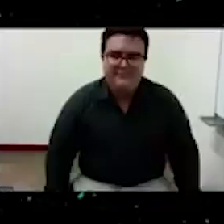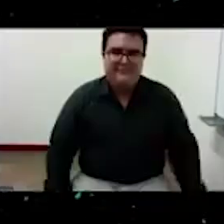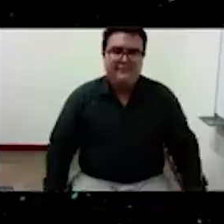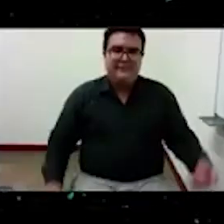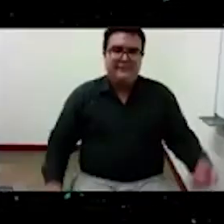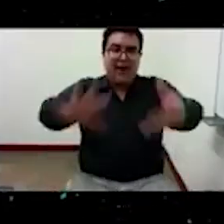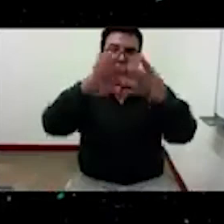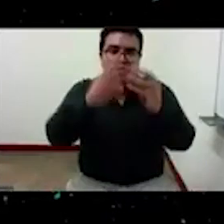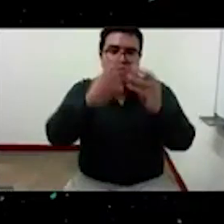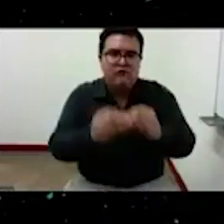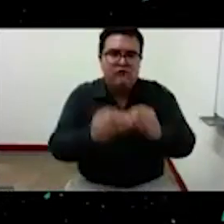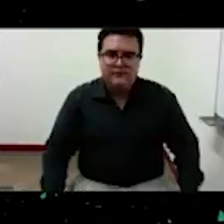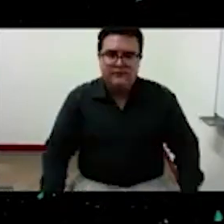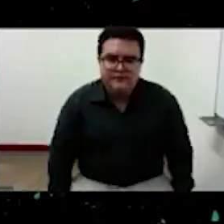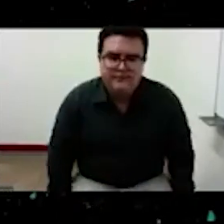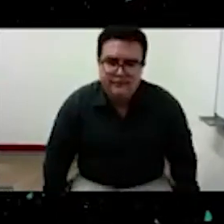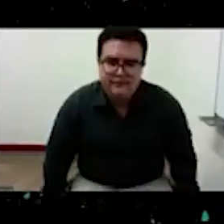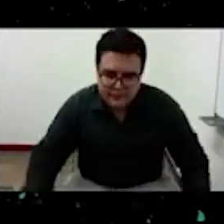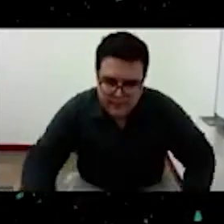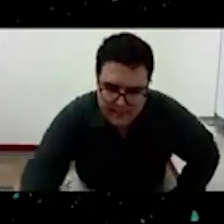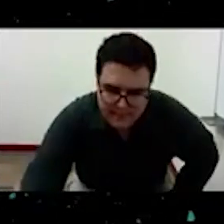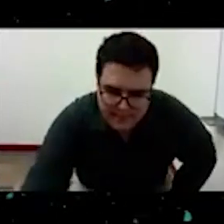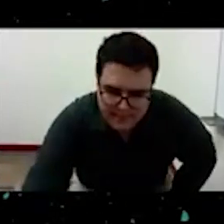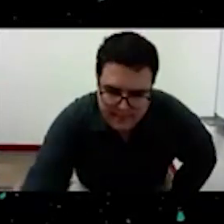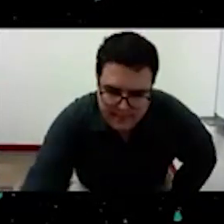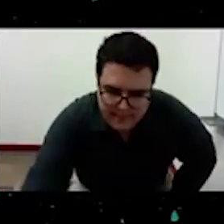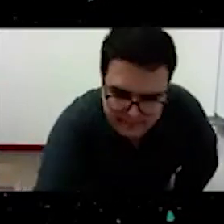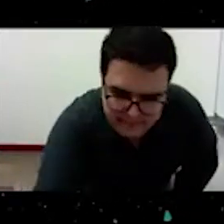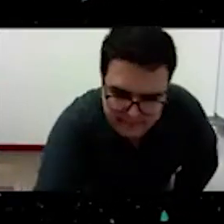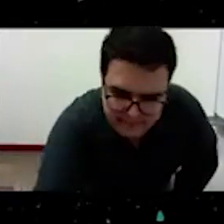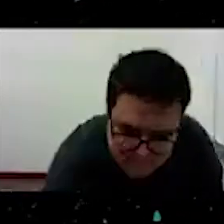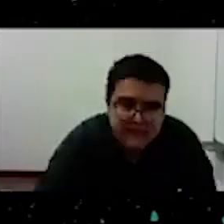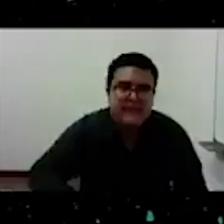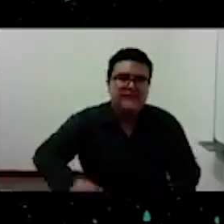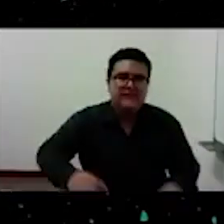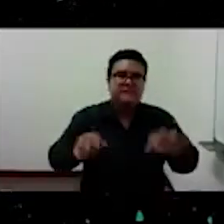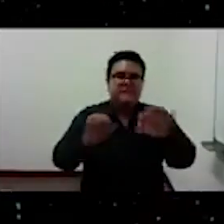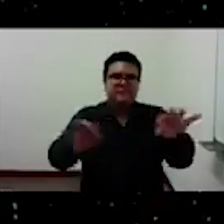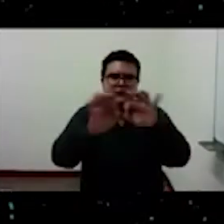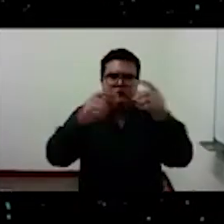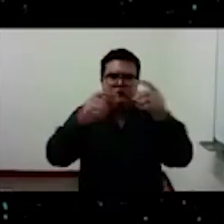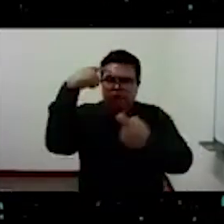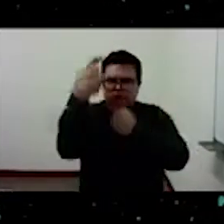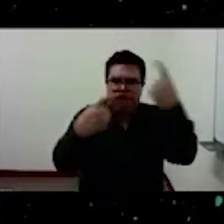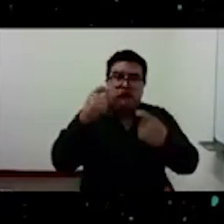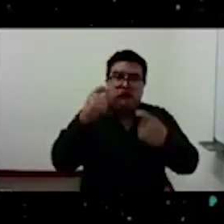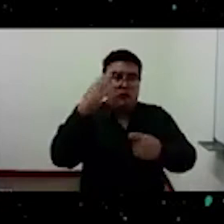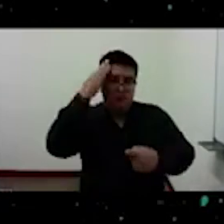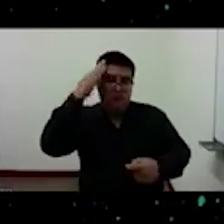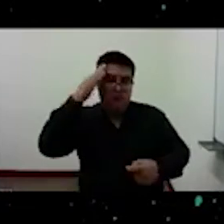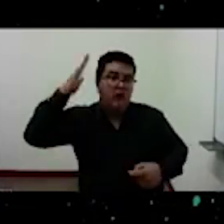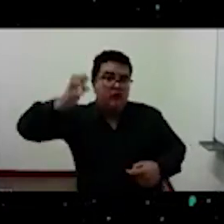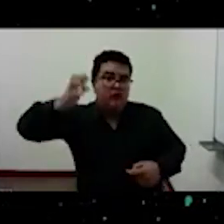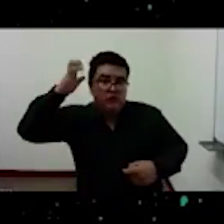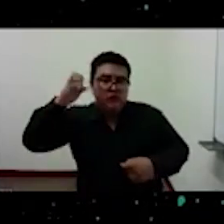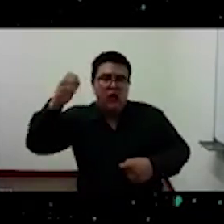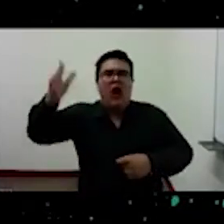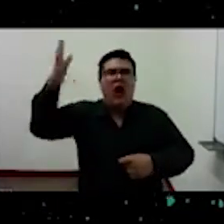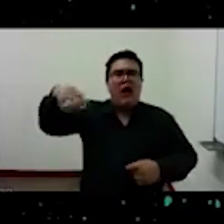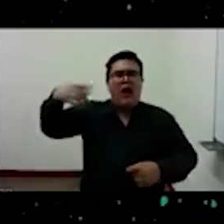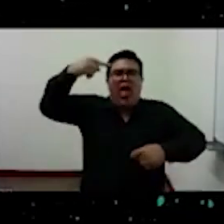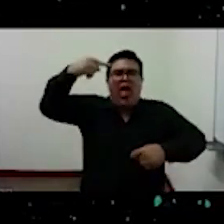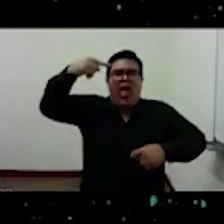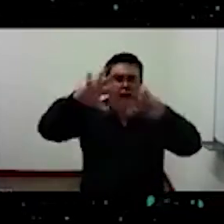expresión artística tienen que vérselas con lo bello, puesto que Occidente se construyó sobre el concepto del juicio estético